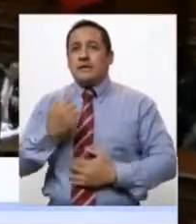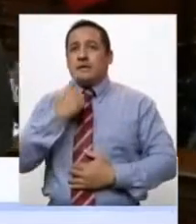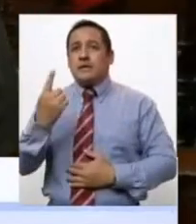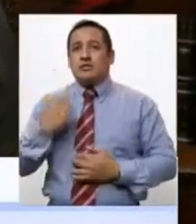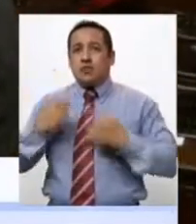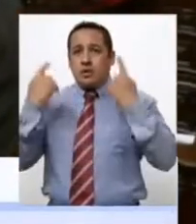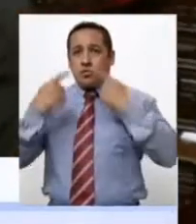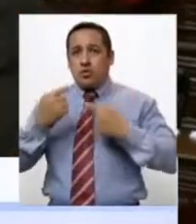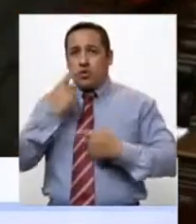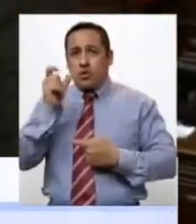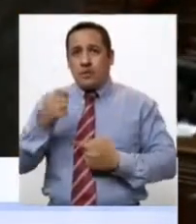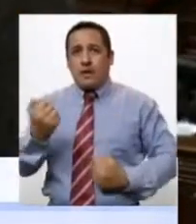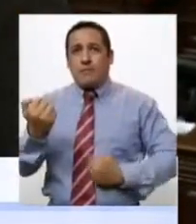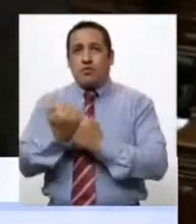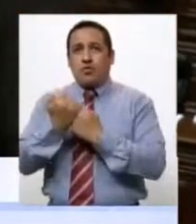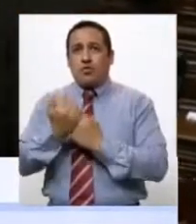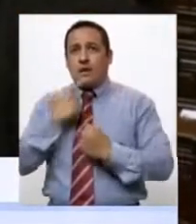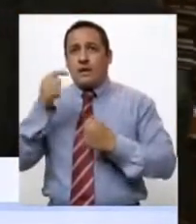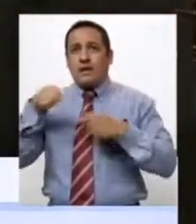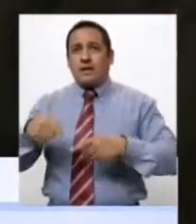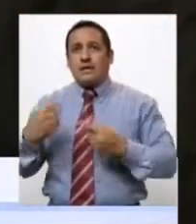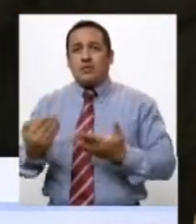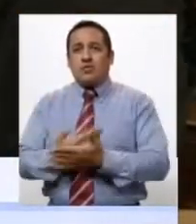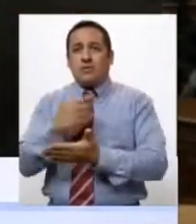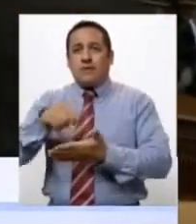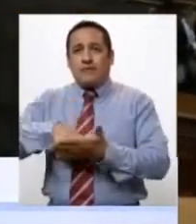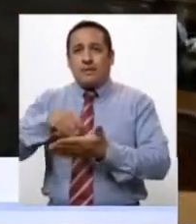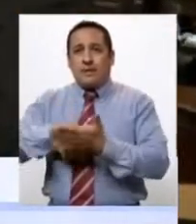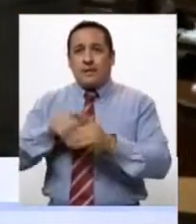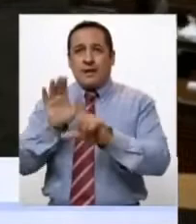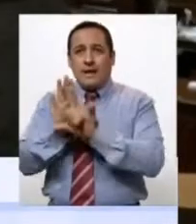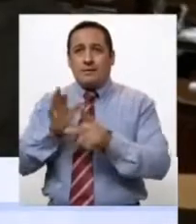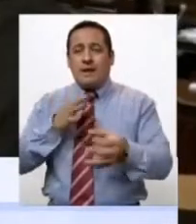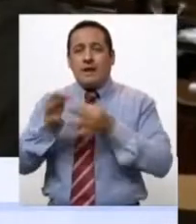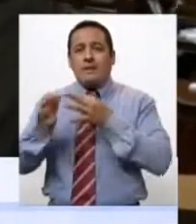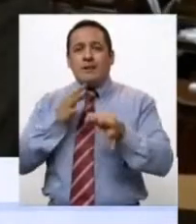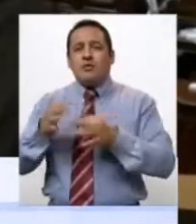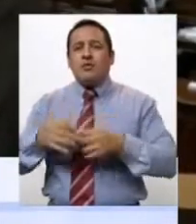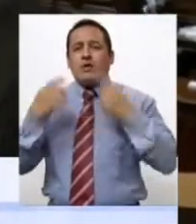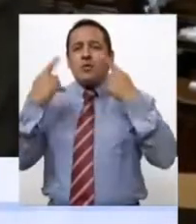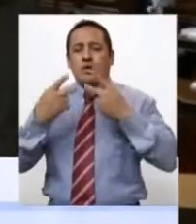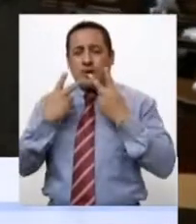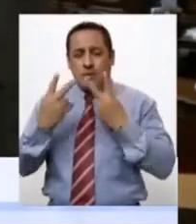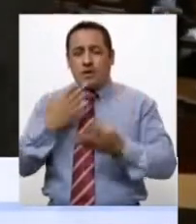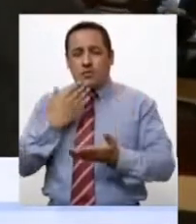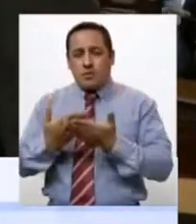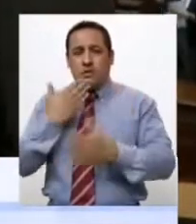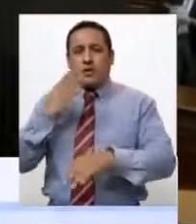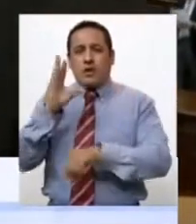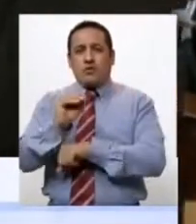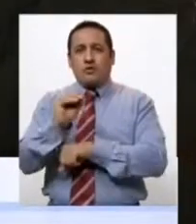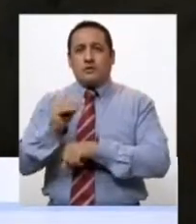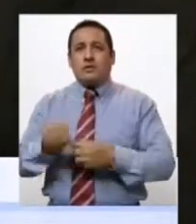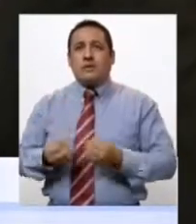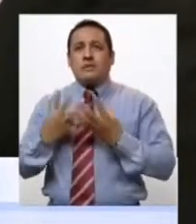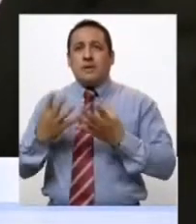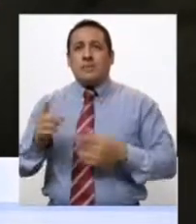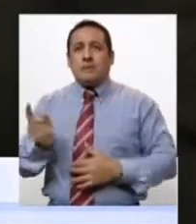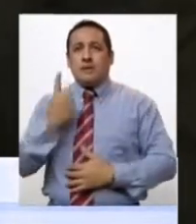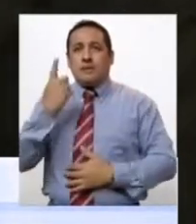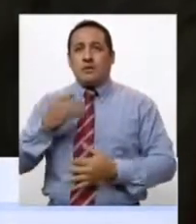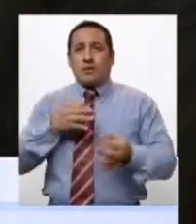uno de los parlamentarios que impulsó precisamente esta autógrafa de ley para que nos pueda decir los alcances de la misma. ¿Cómo está, congresista? Buenas noches. ¿Qué tal? Bueno, en primer